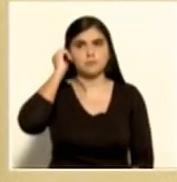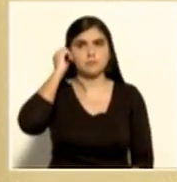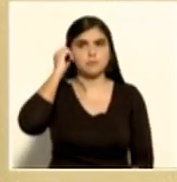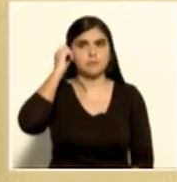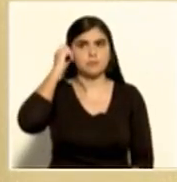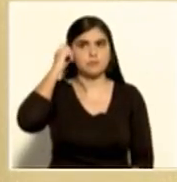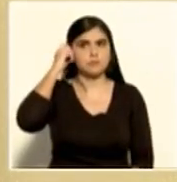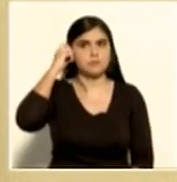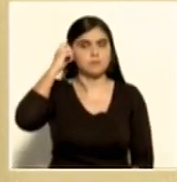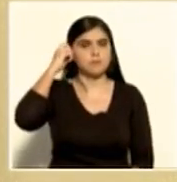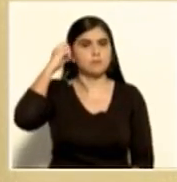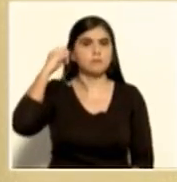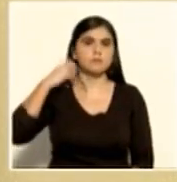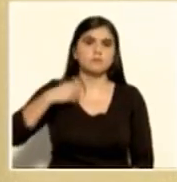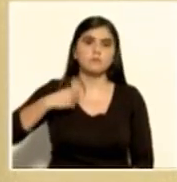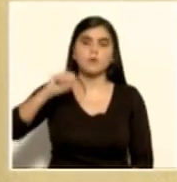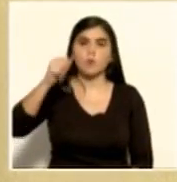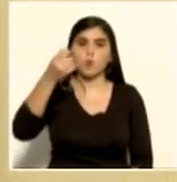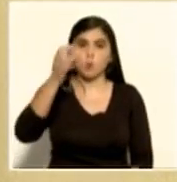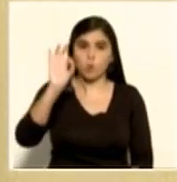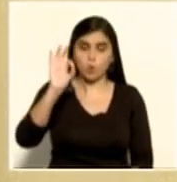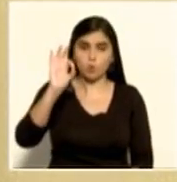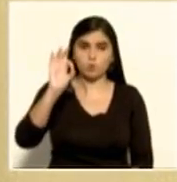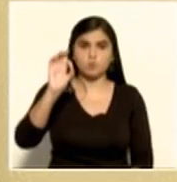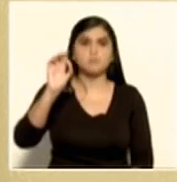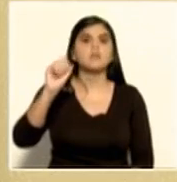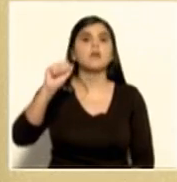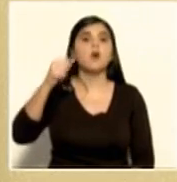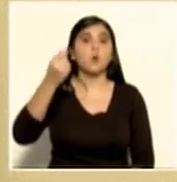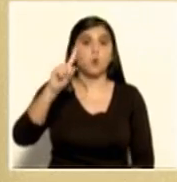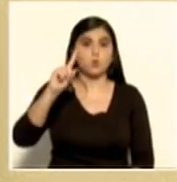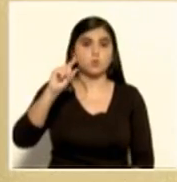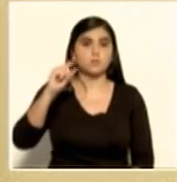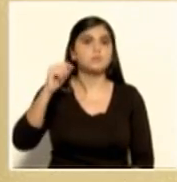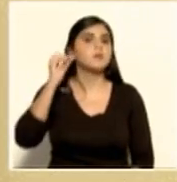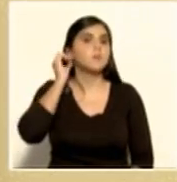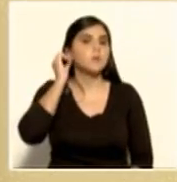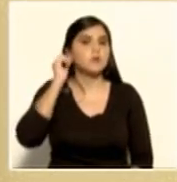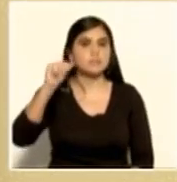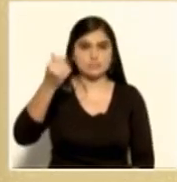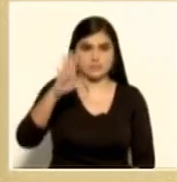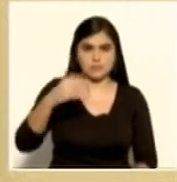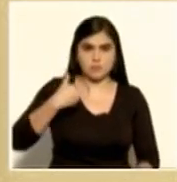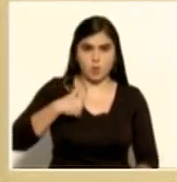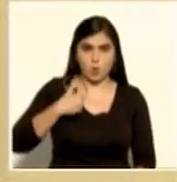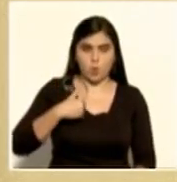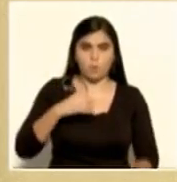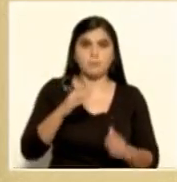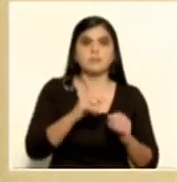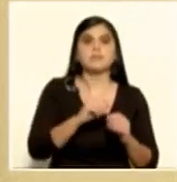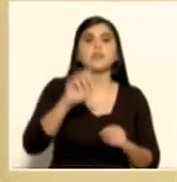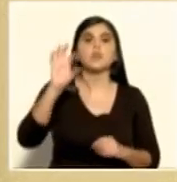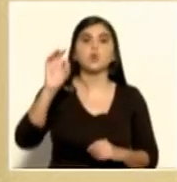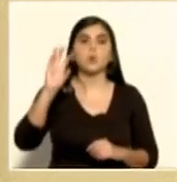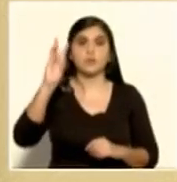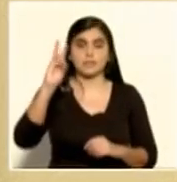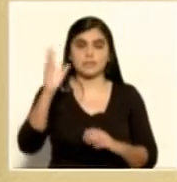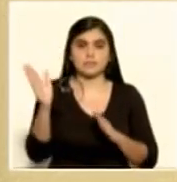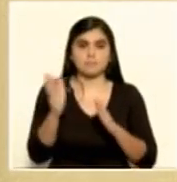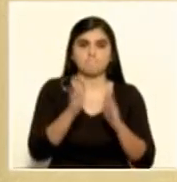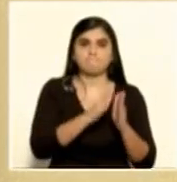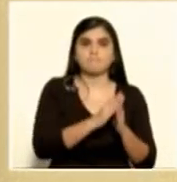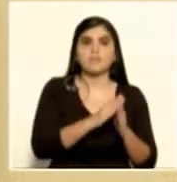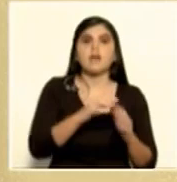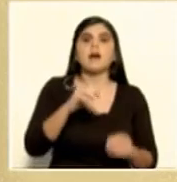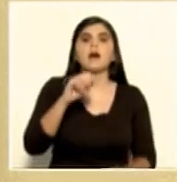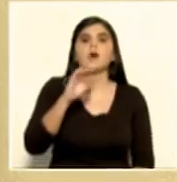11 mujeres y 15 hombres, con un rango de edad que va de 26 a 92 años, y como yo he indicado muchas veces,